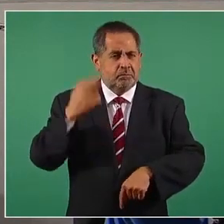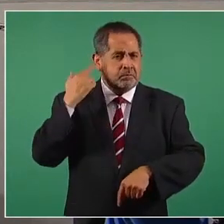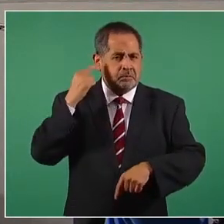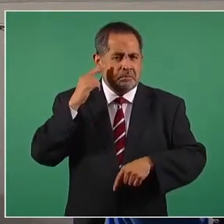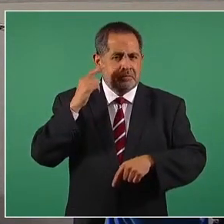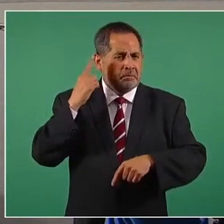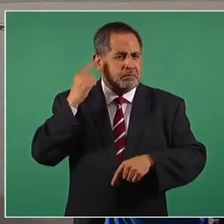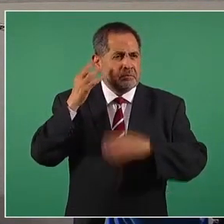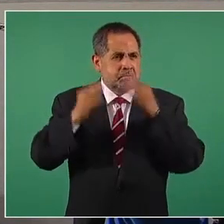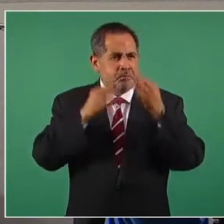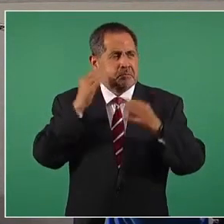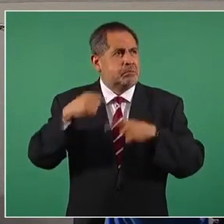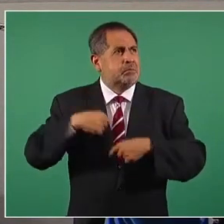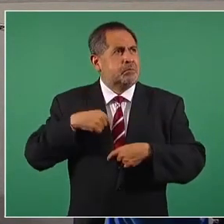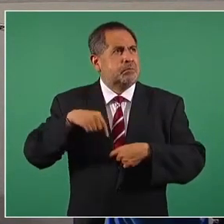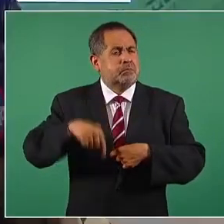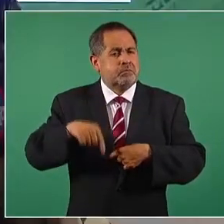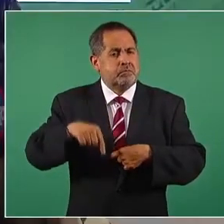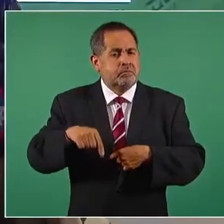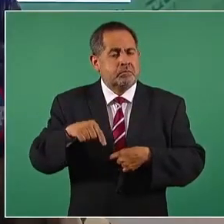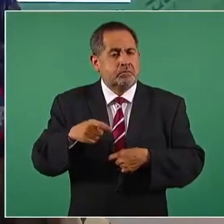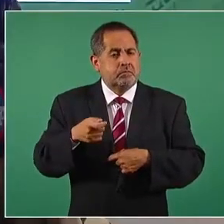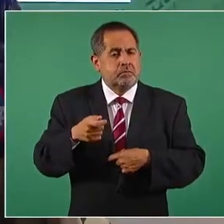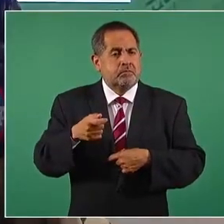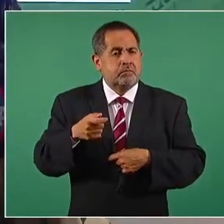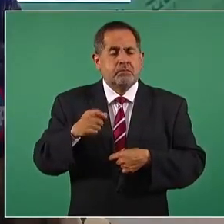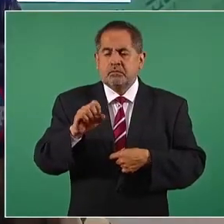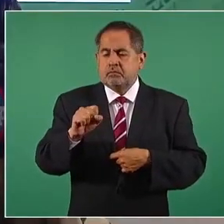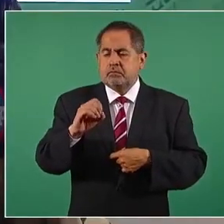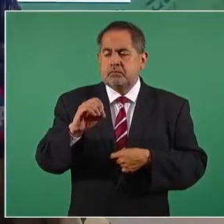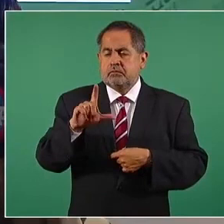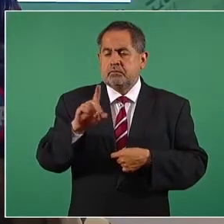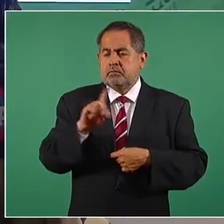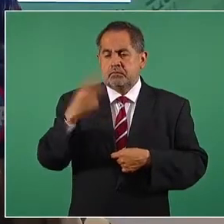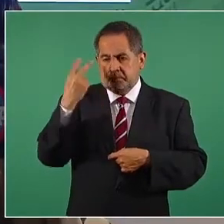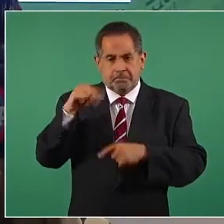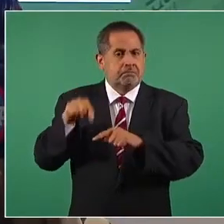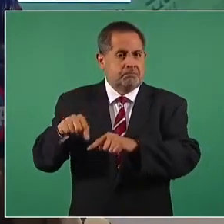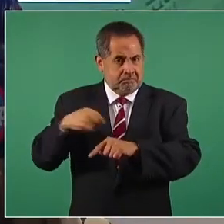de El Sol de México,